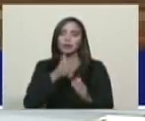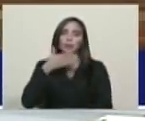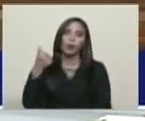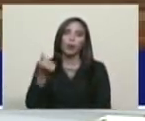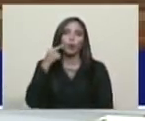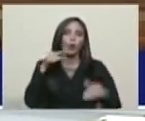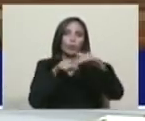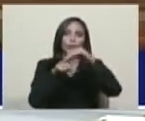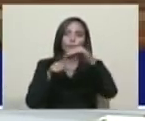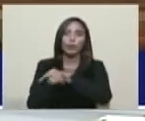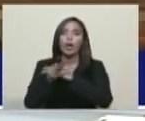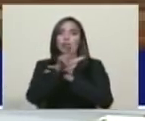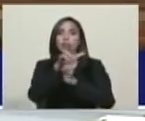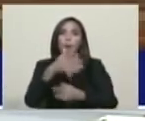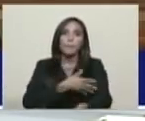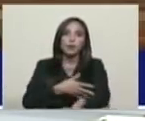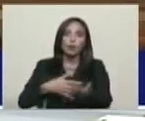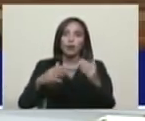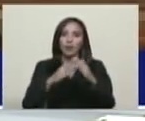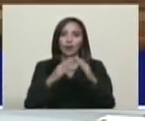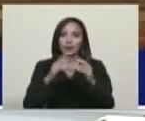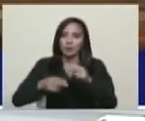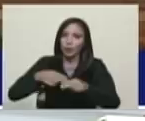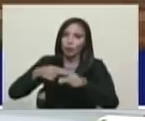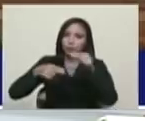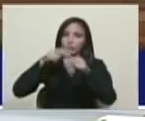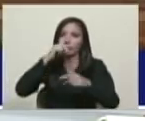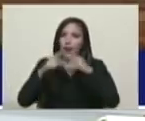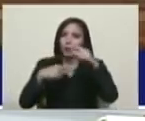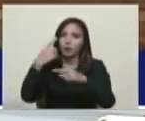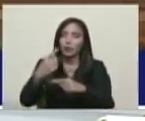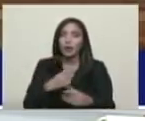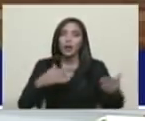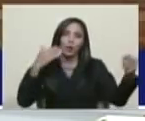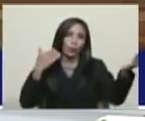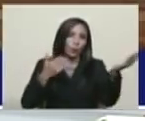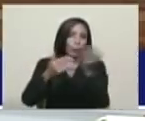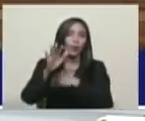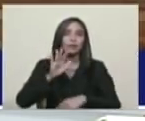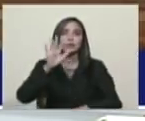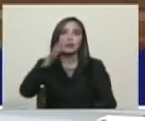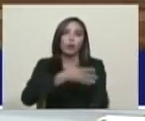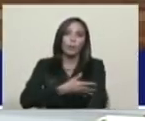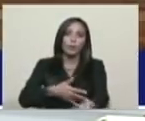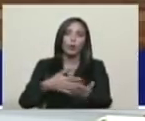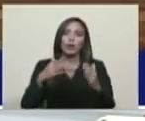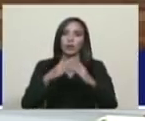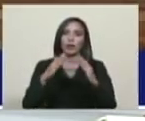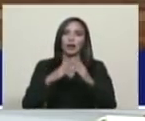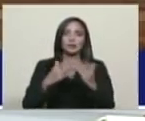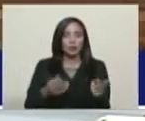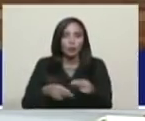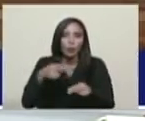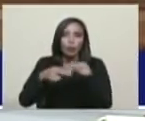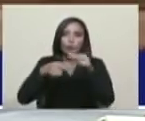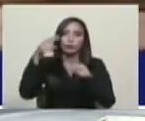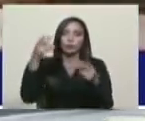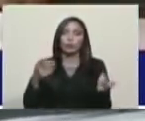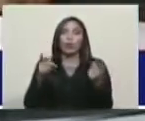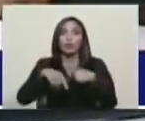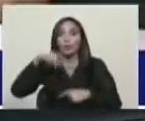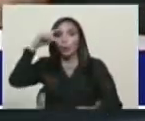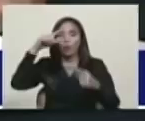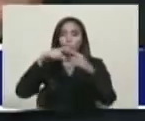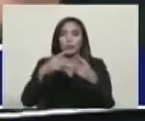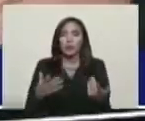las 3 millones de viviendas el próximo año y dispararnos rumbo a las 5 millones de viviendas. El objetivo de la producción